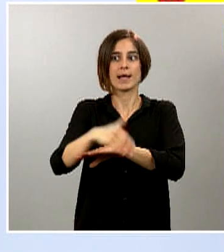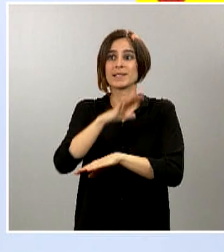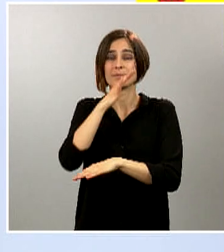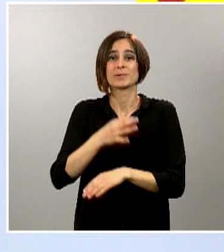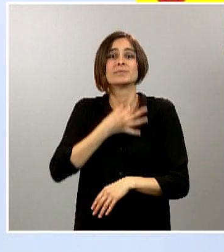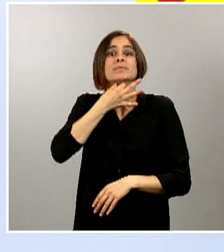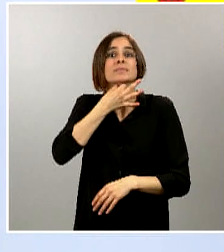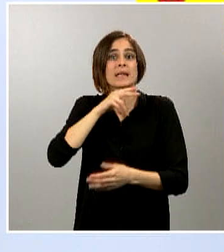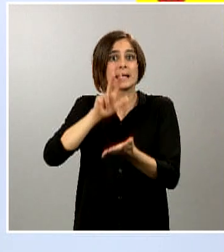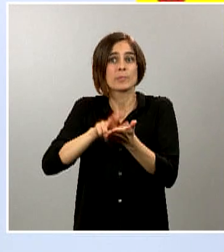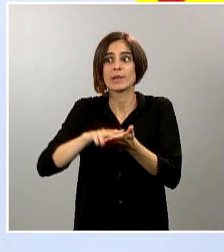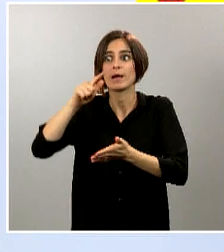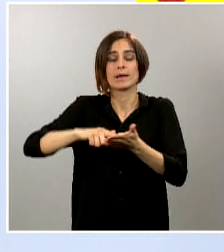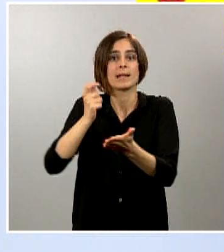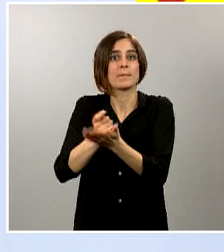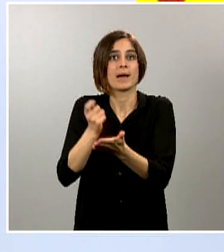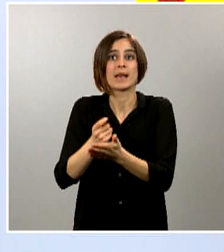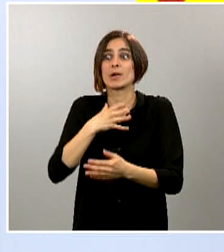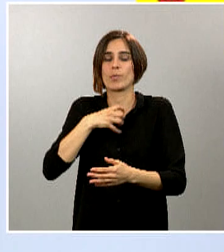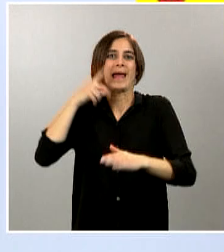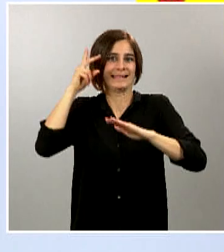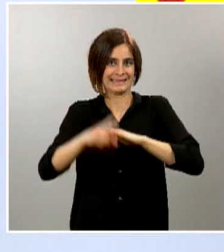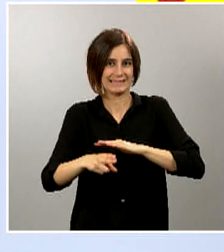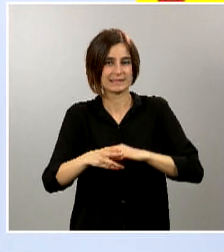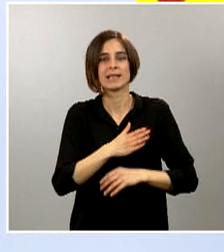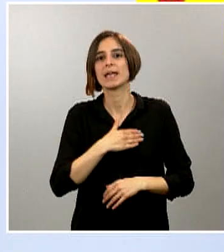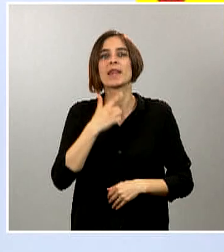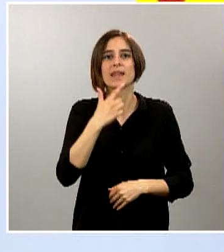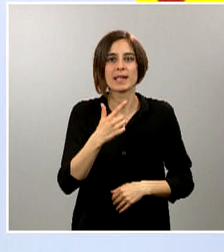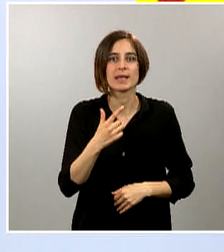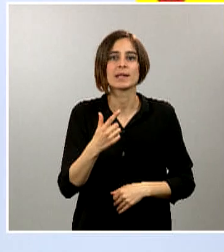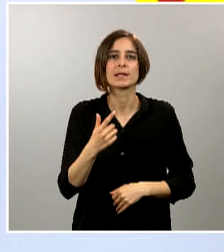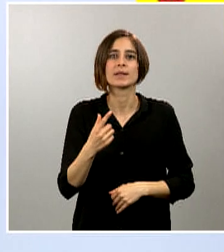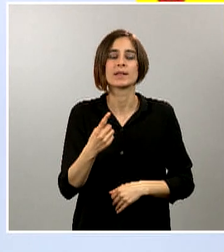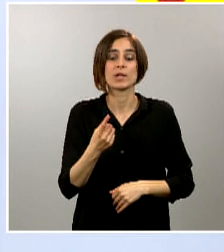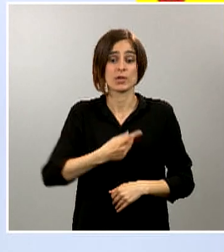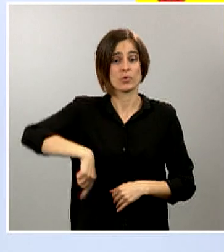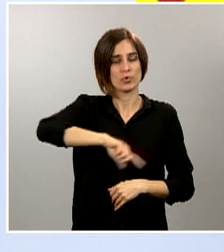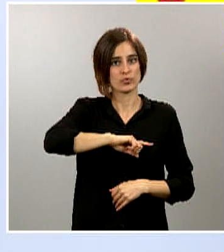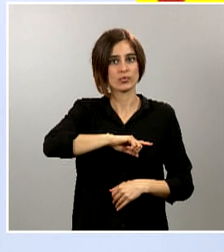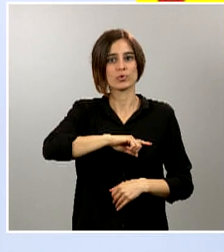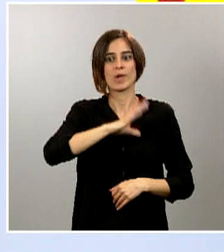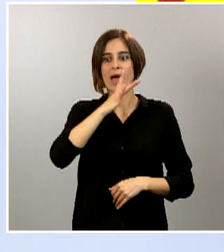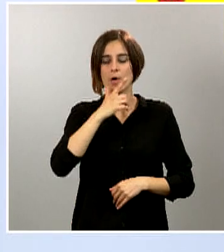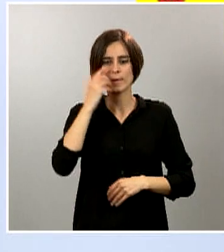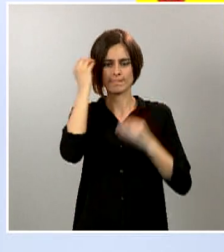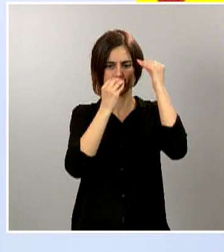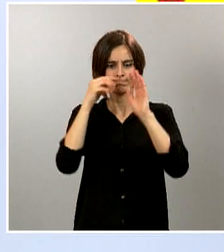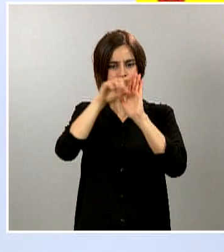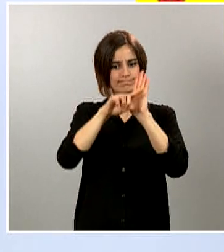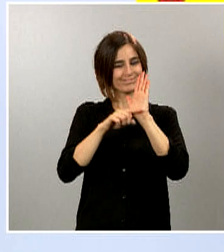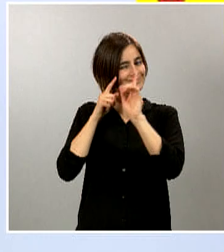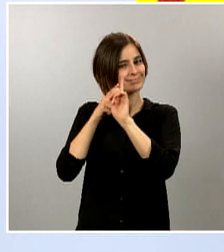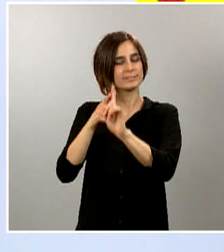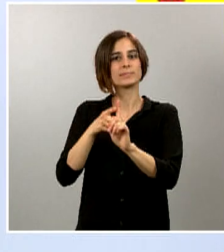alquiler. Es decir, estamos actuando con medidas diseñadas para proteger a quienes más